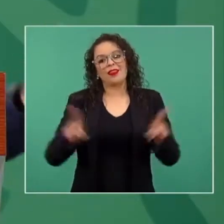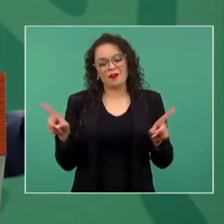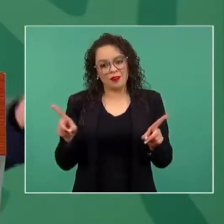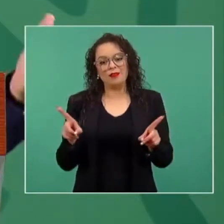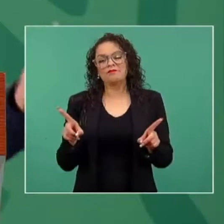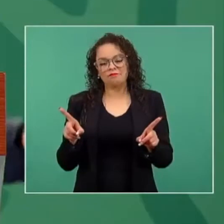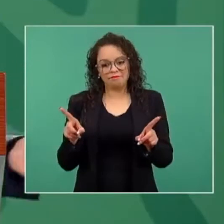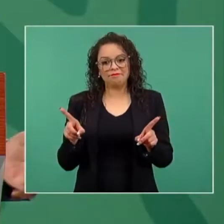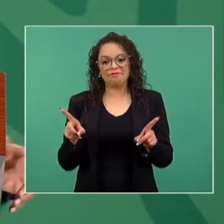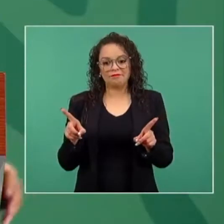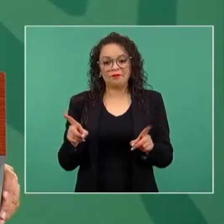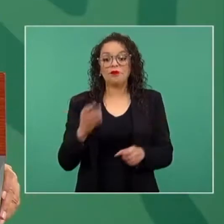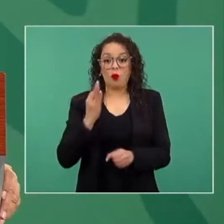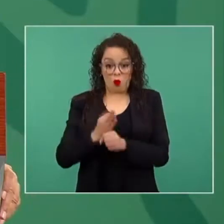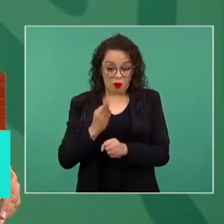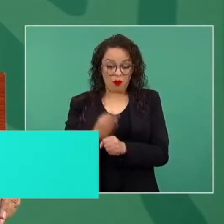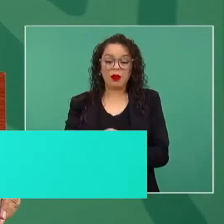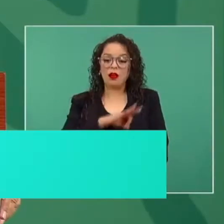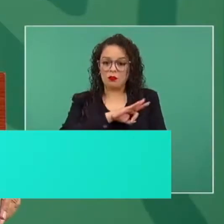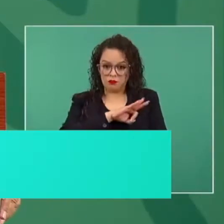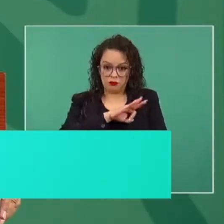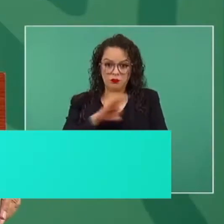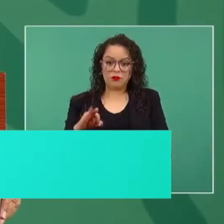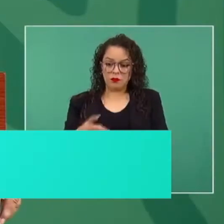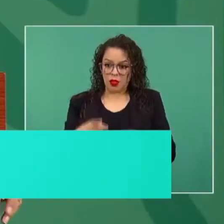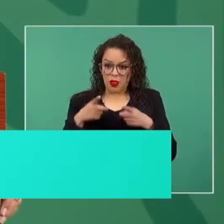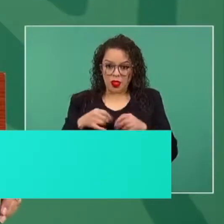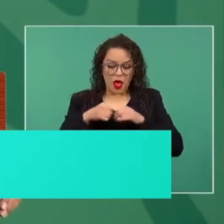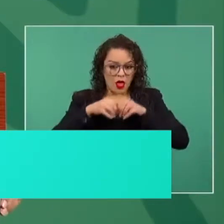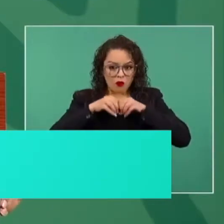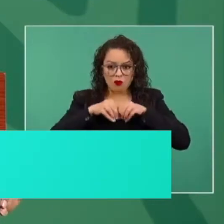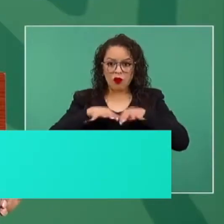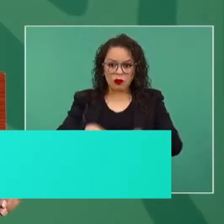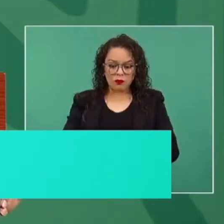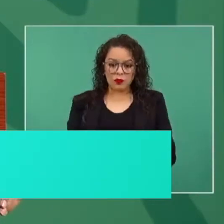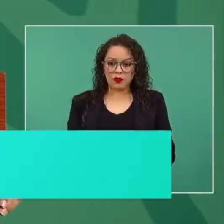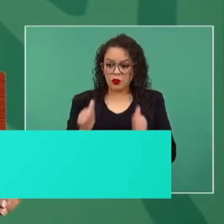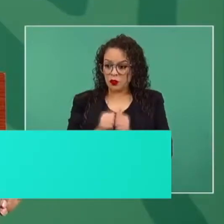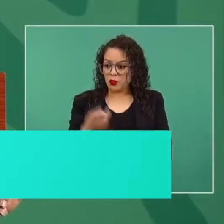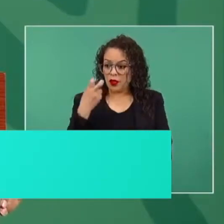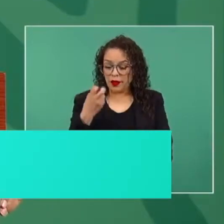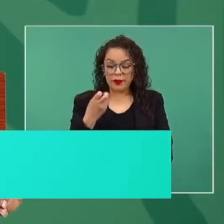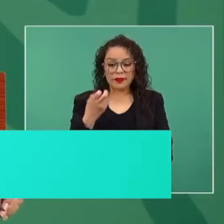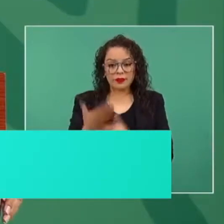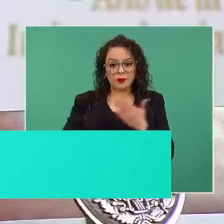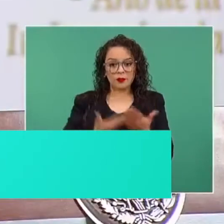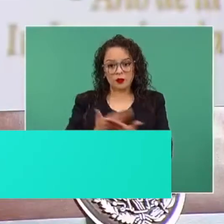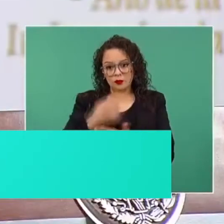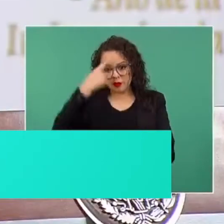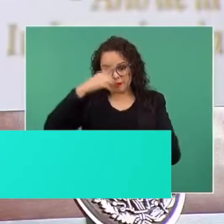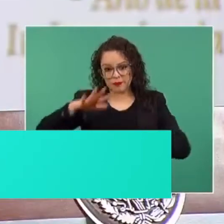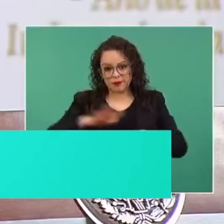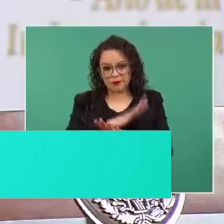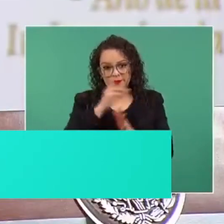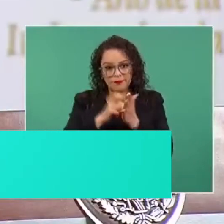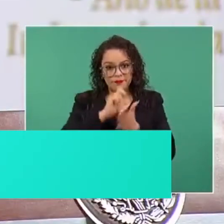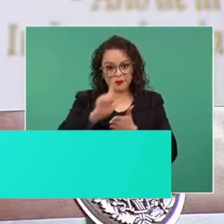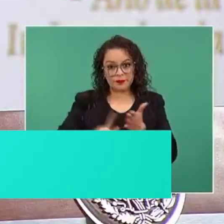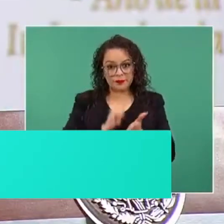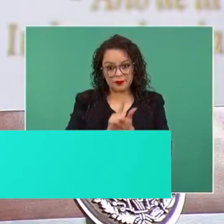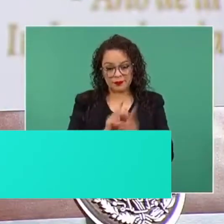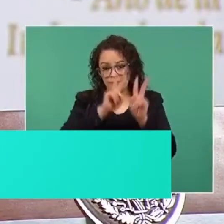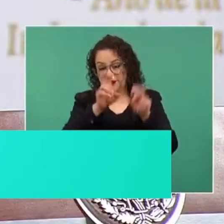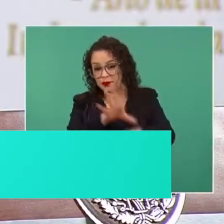transparentarla de cara al pueblo. Con esta reforma eléctrica se va a informar lo que hicieron